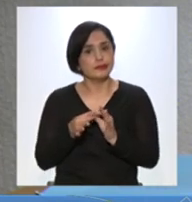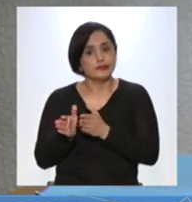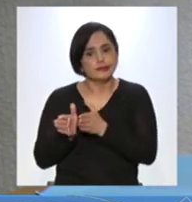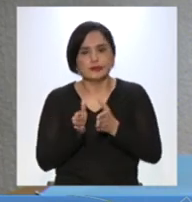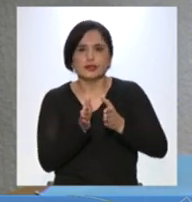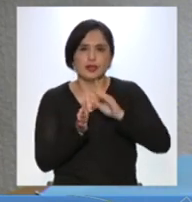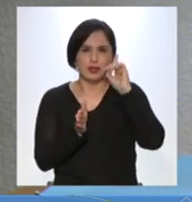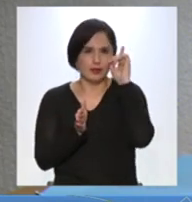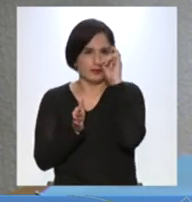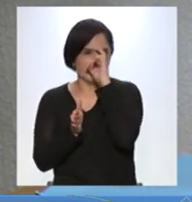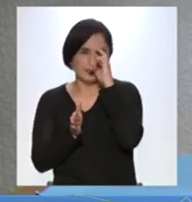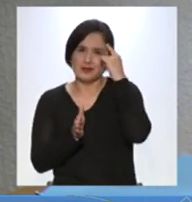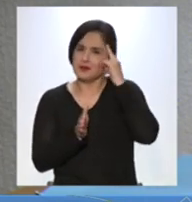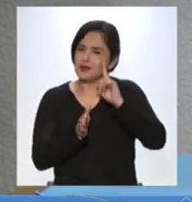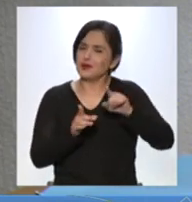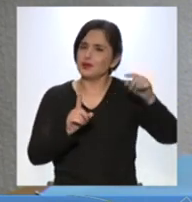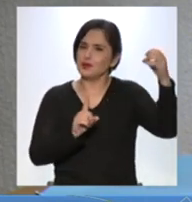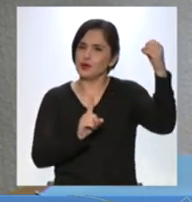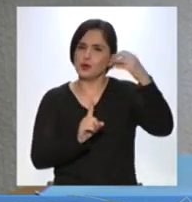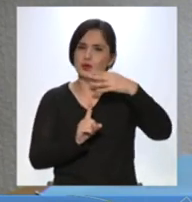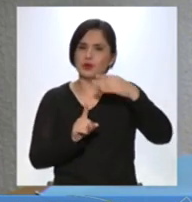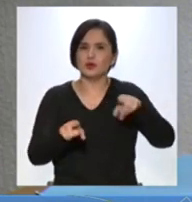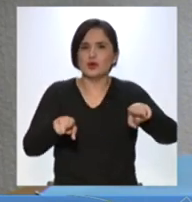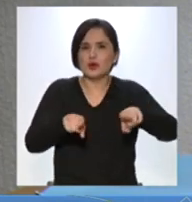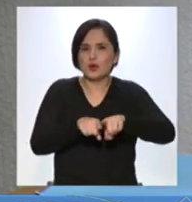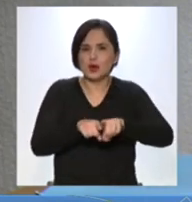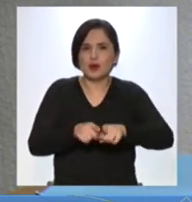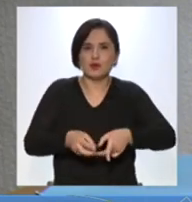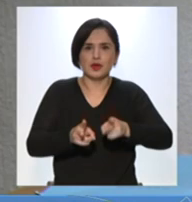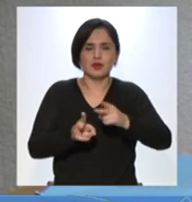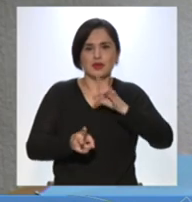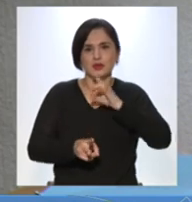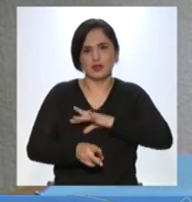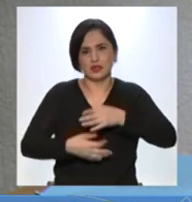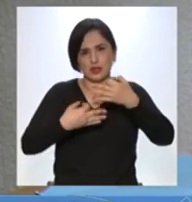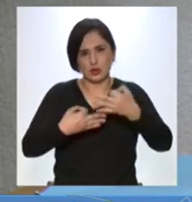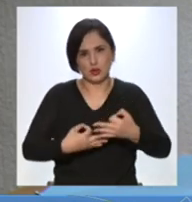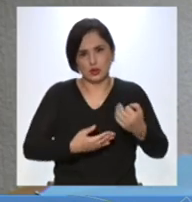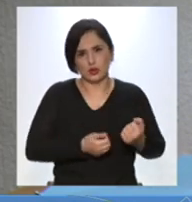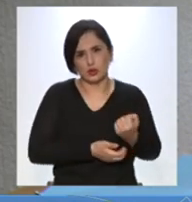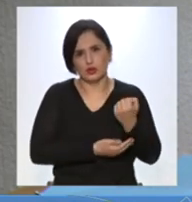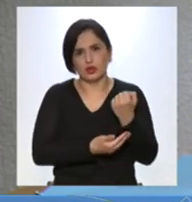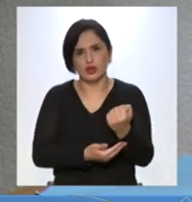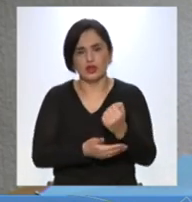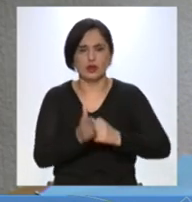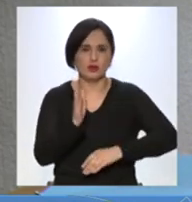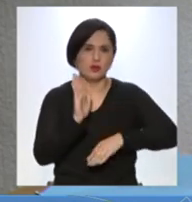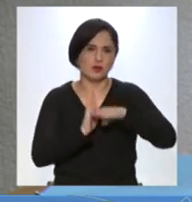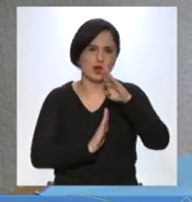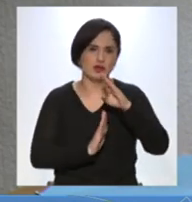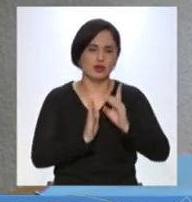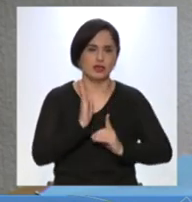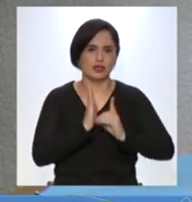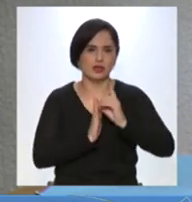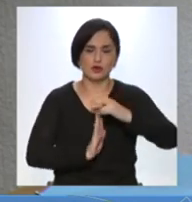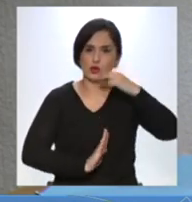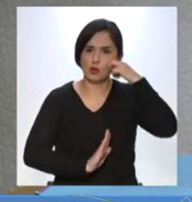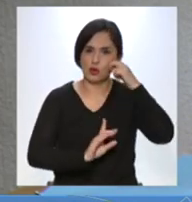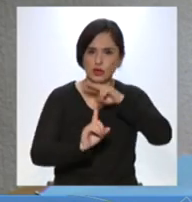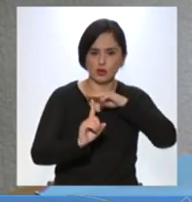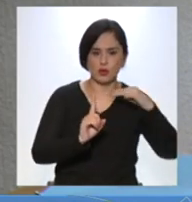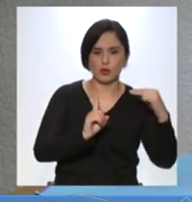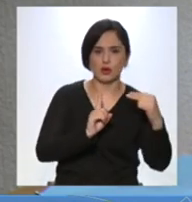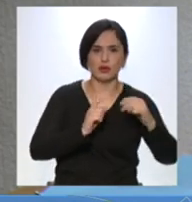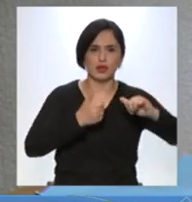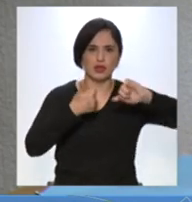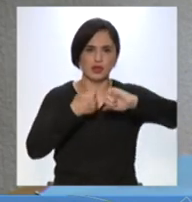convulso, pero también luminoso, que nos llevará a un Chile más justo, solidario y con mayor desarrollo humano, con perspectiva de género